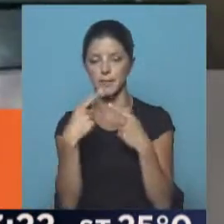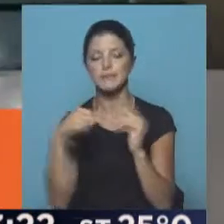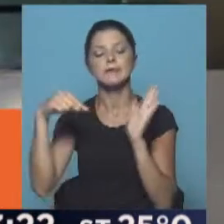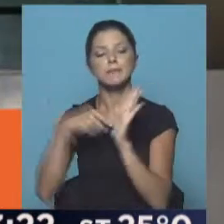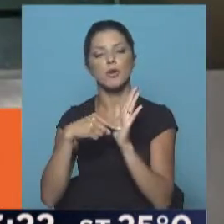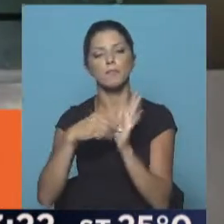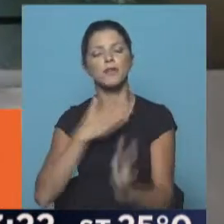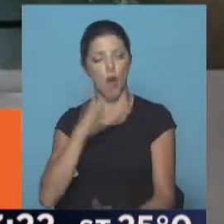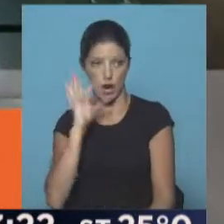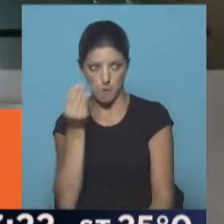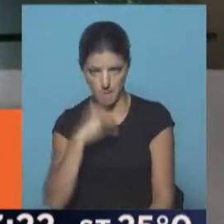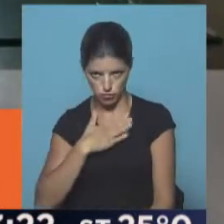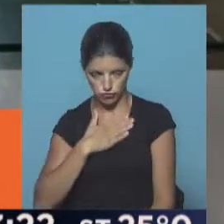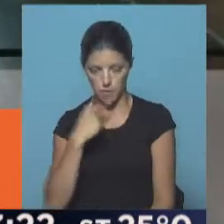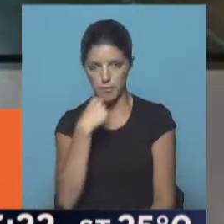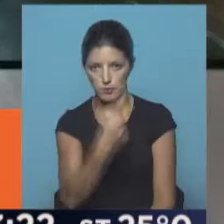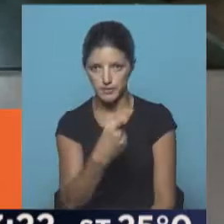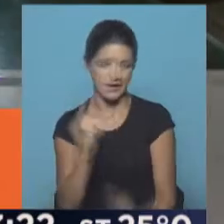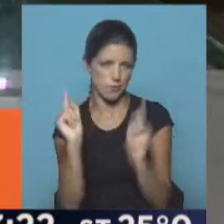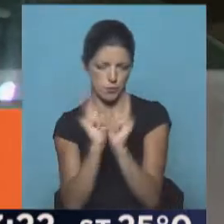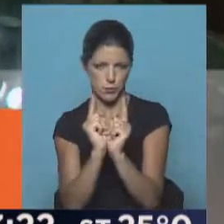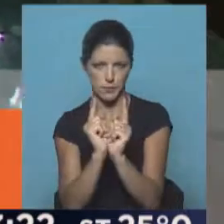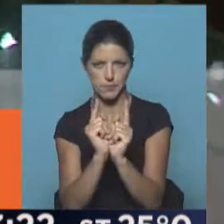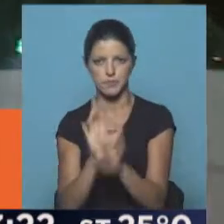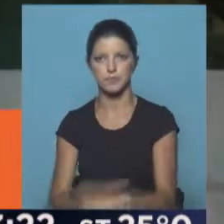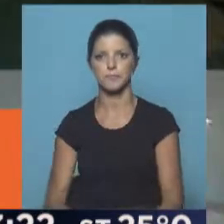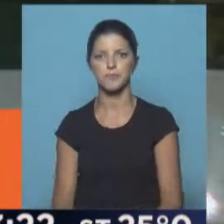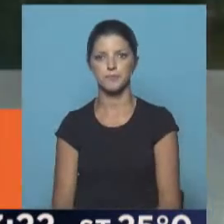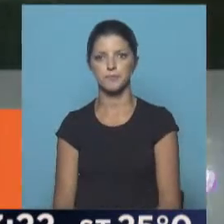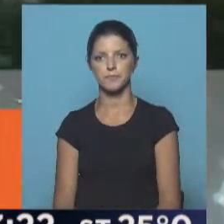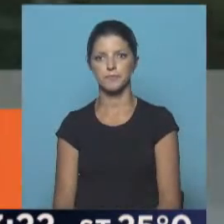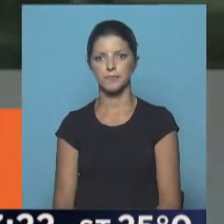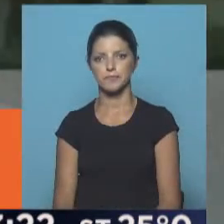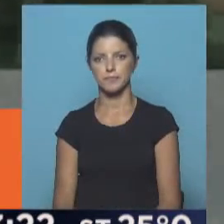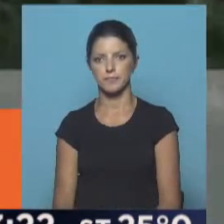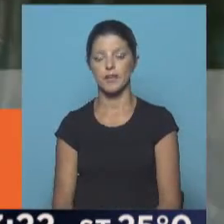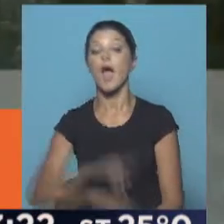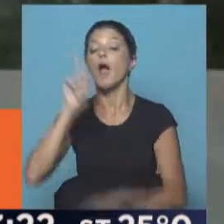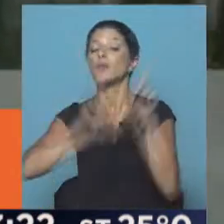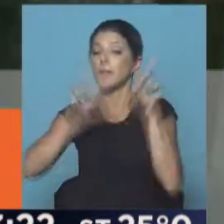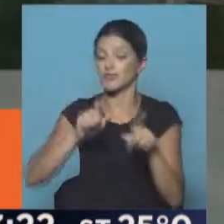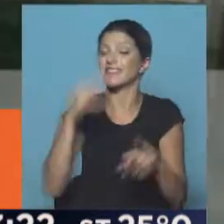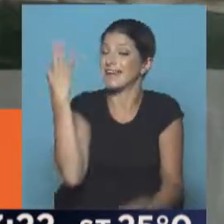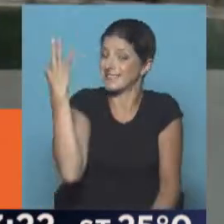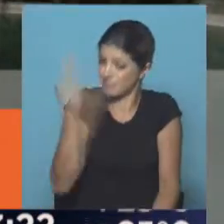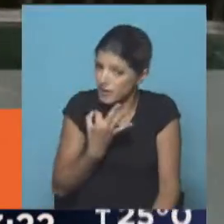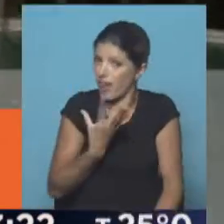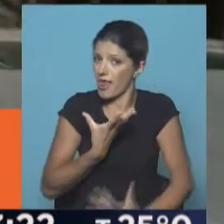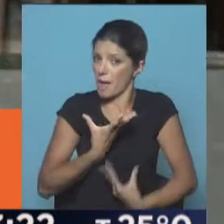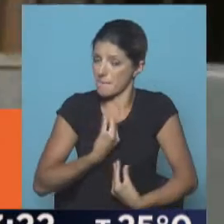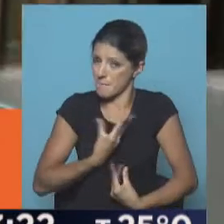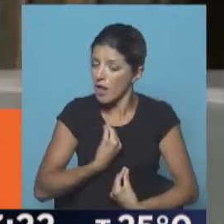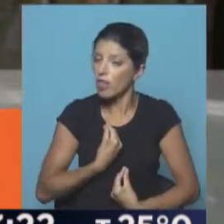último que te pregunto yo, y como breve, digamos, hay gente que está realmente muy atemorizada, digamos,